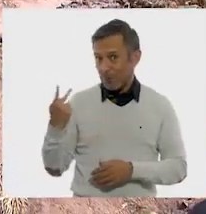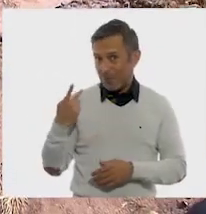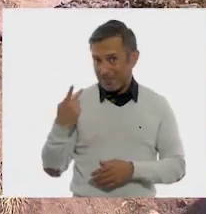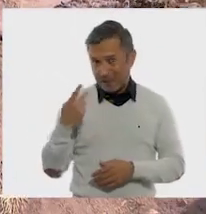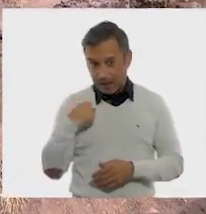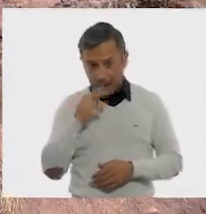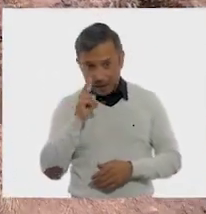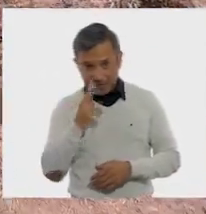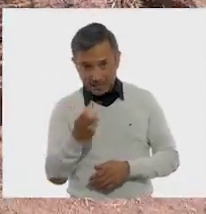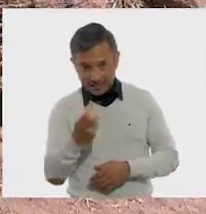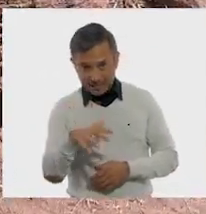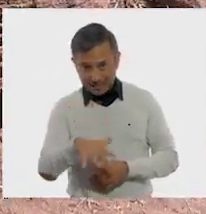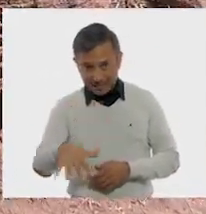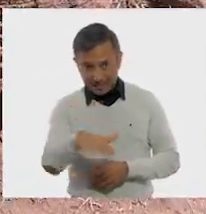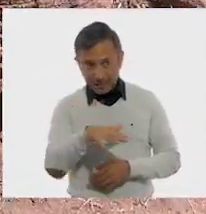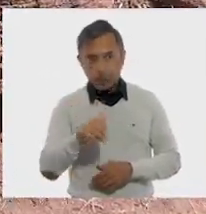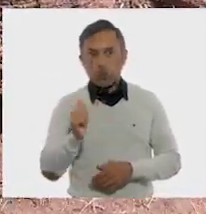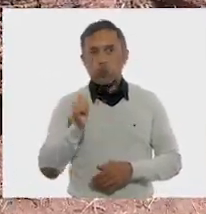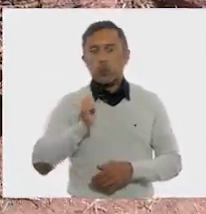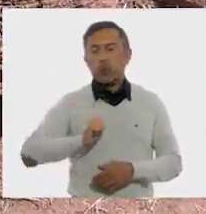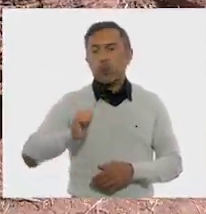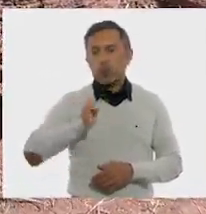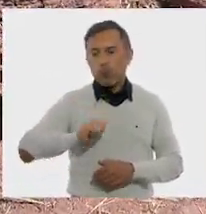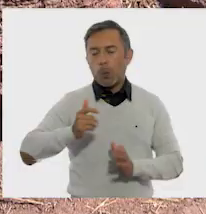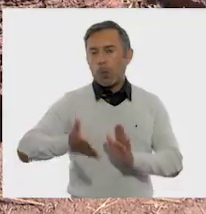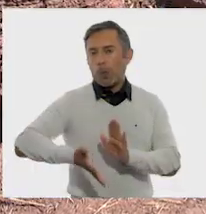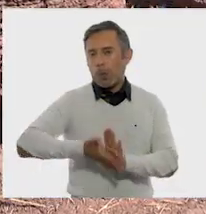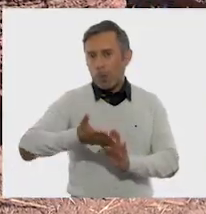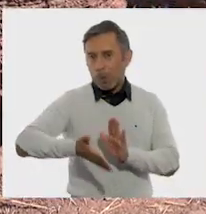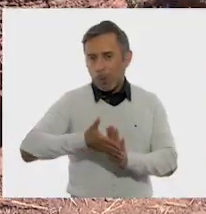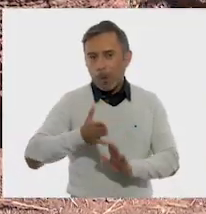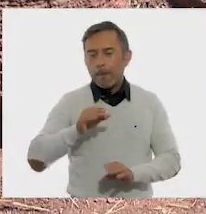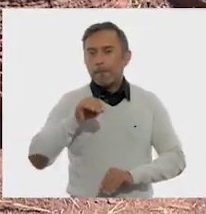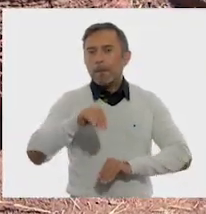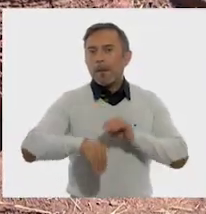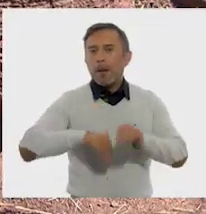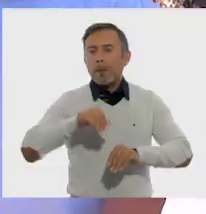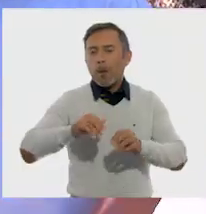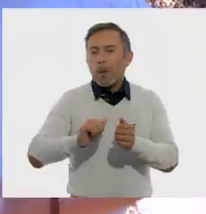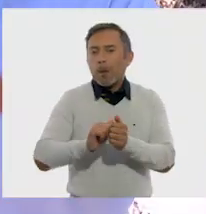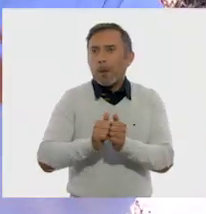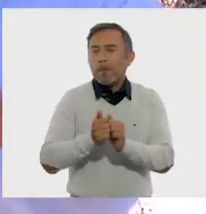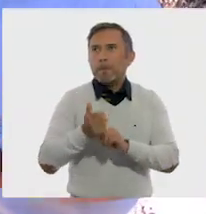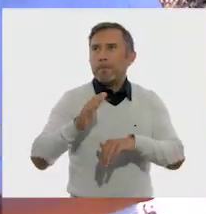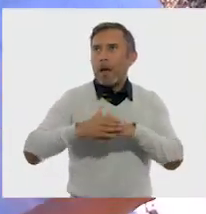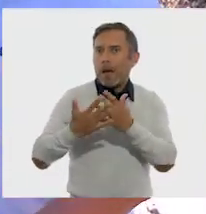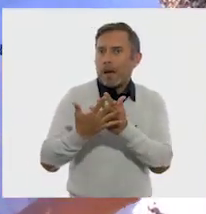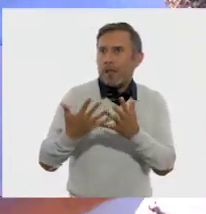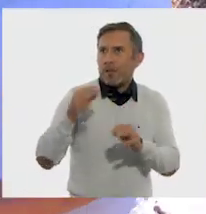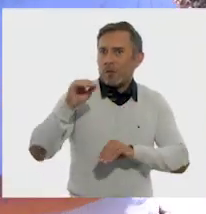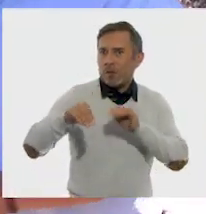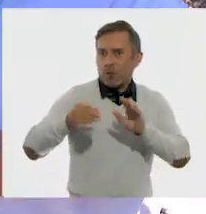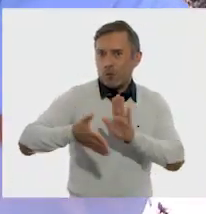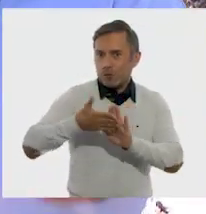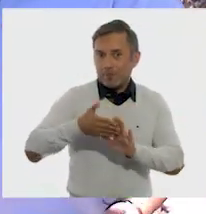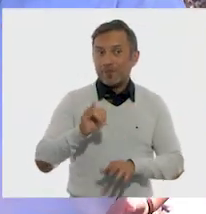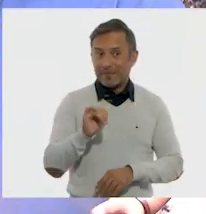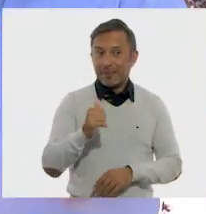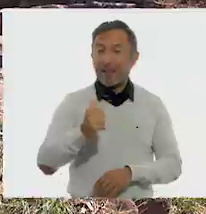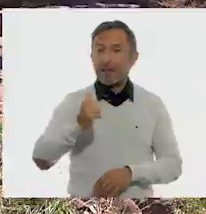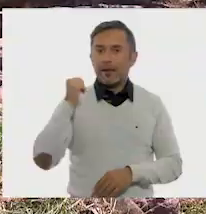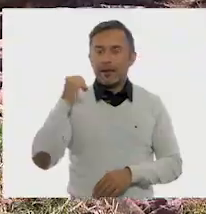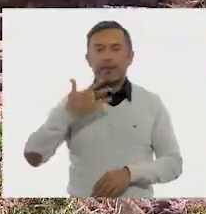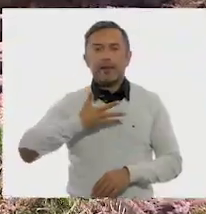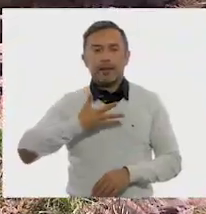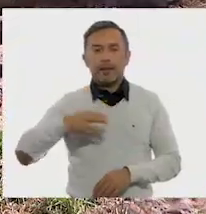visualizar lo que fueron los basamentos de lo que posteriormente vamos a ver como la construcción general. Sí, justamente detrás de nosotros tenemos un arranque de